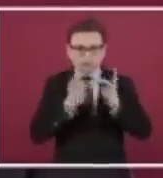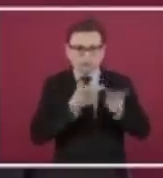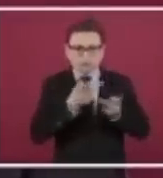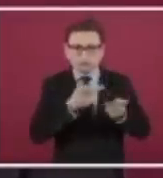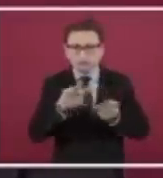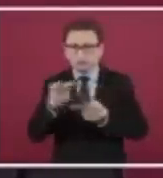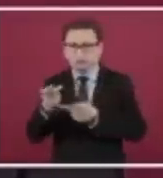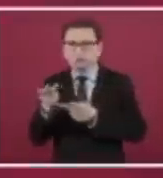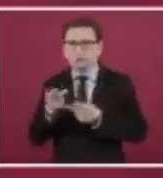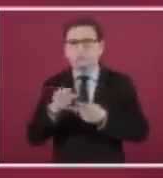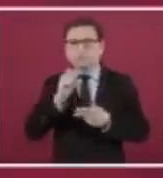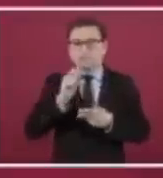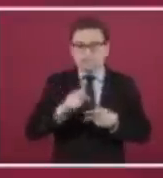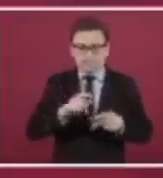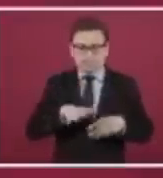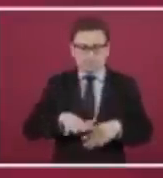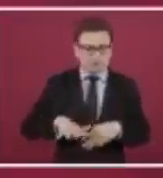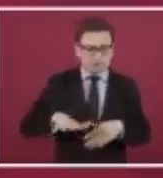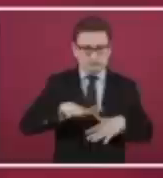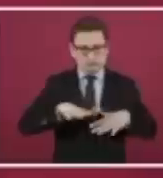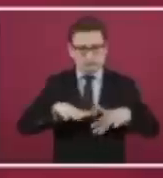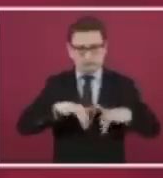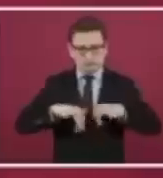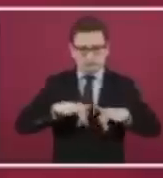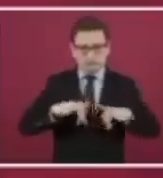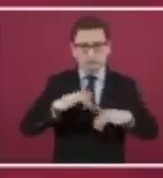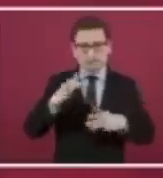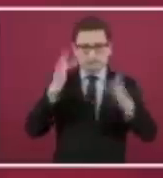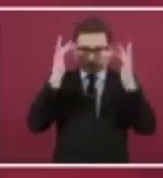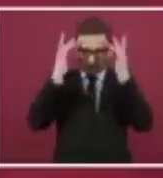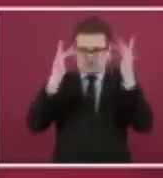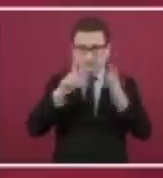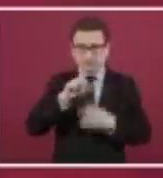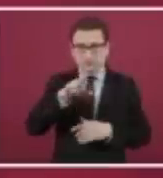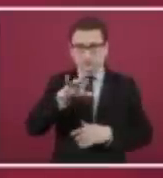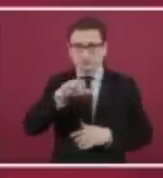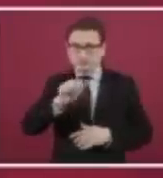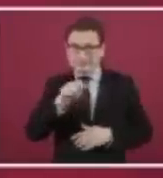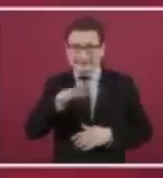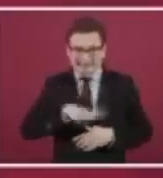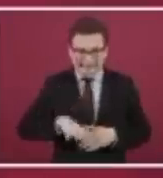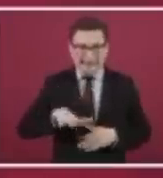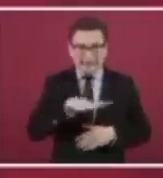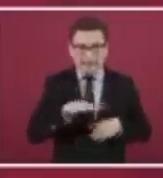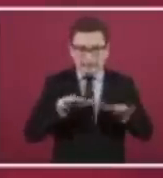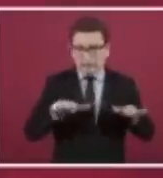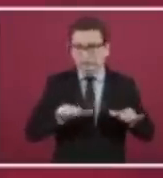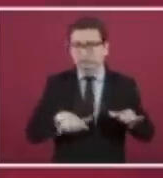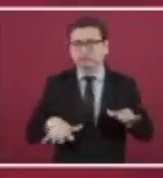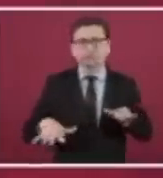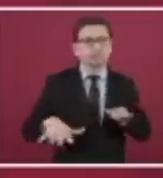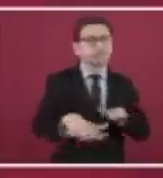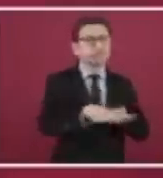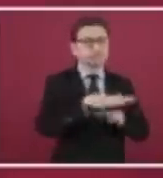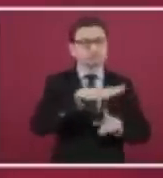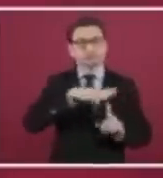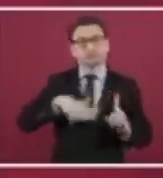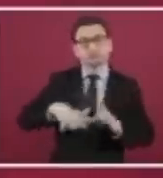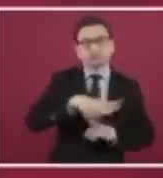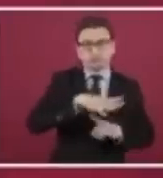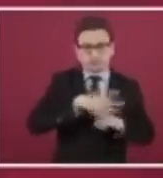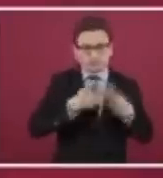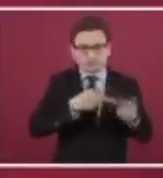cercana al aeropuerto de Santa Lucía, porque básicamente se va